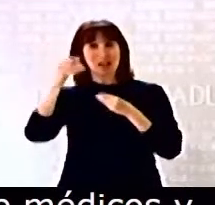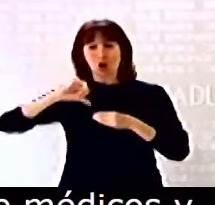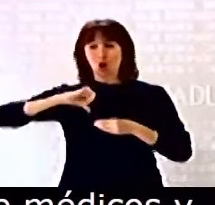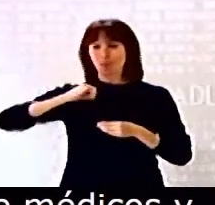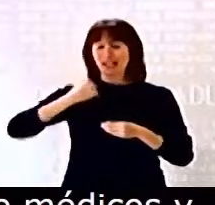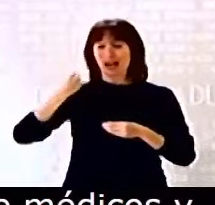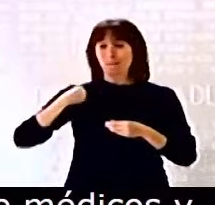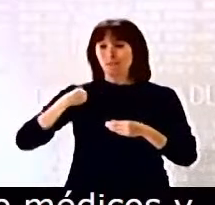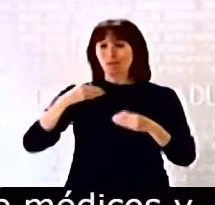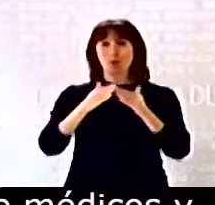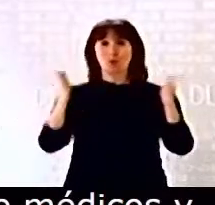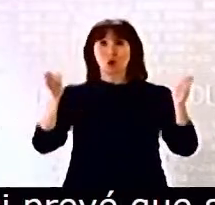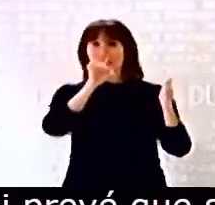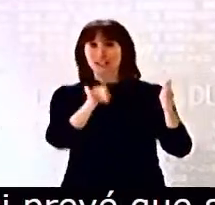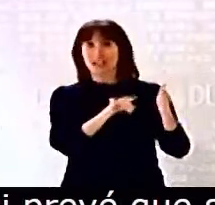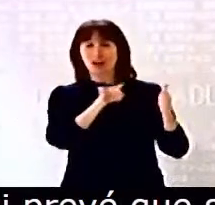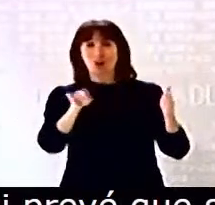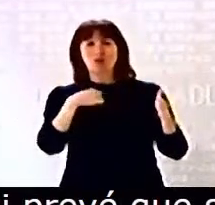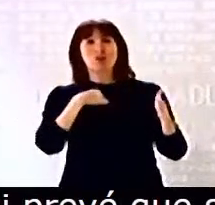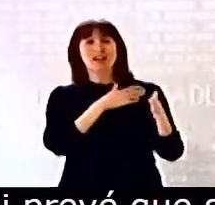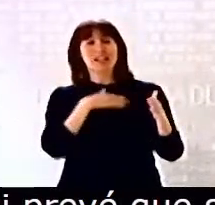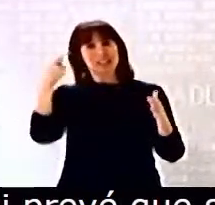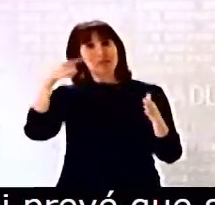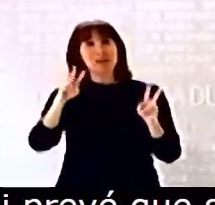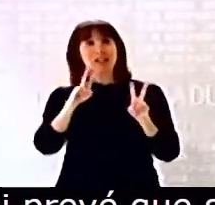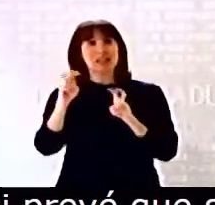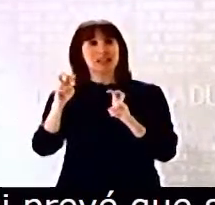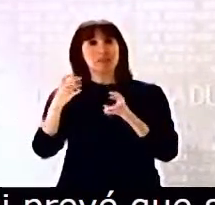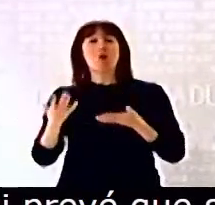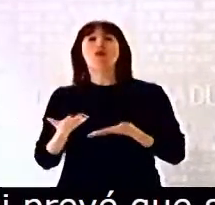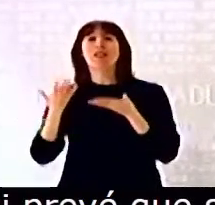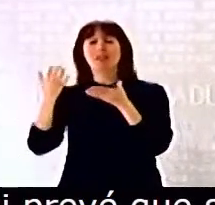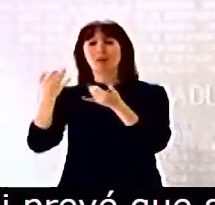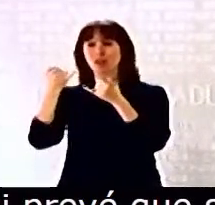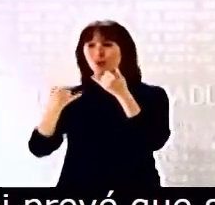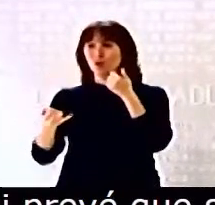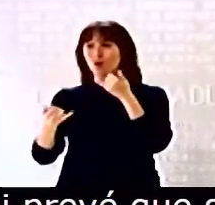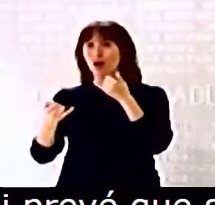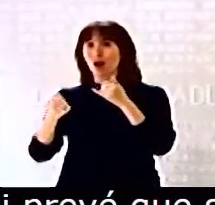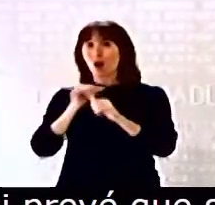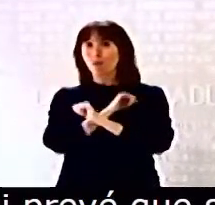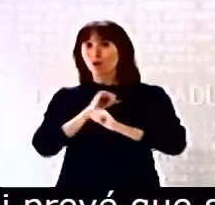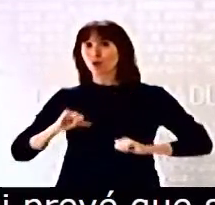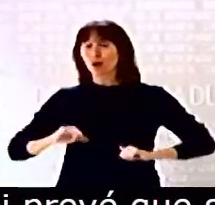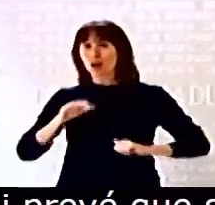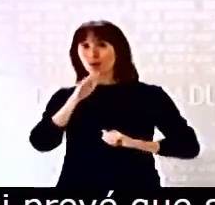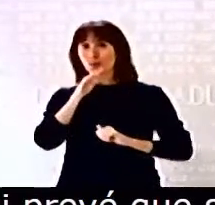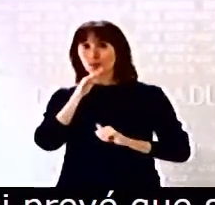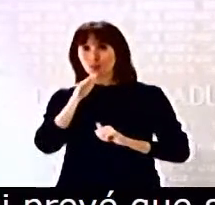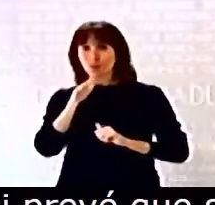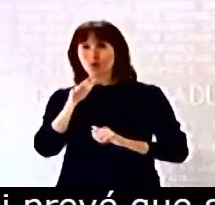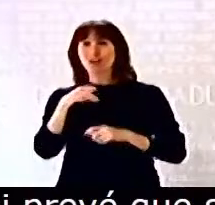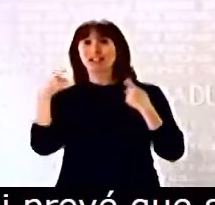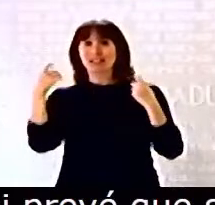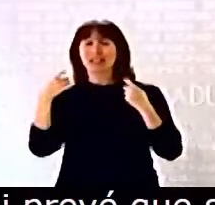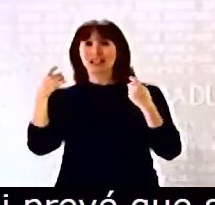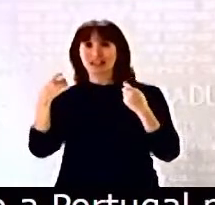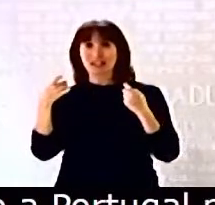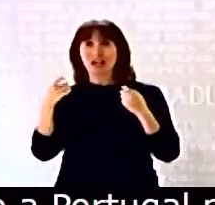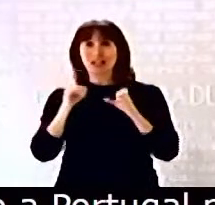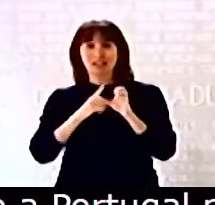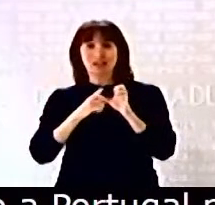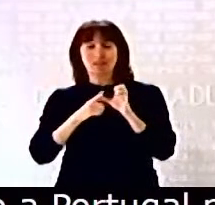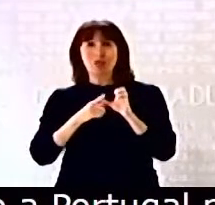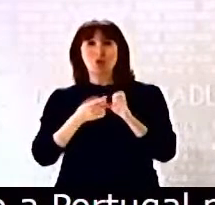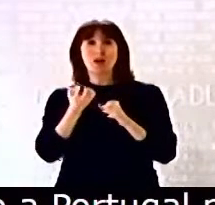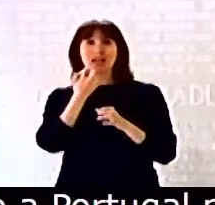abra o no. Y luego también quería saber, respecto al último ofrecimiento que se ha hecho a Portugal para atender pacientes en la medida de las posibilidades de Extremadura,